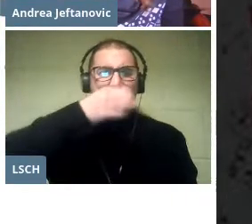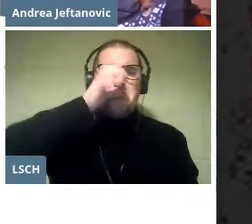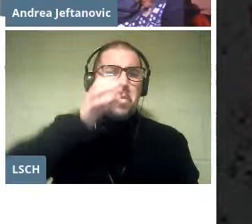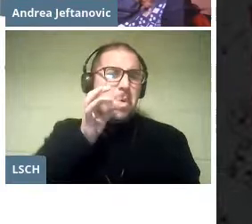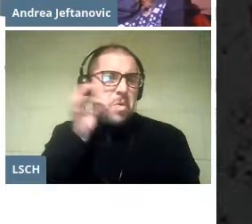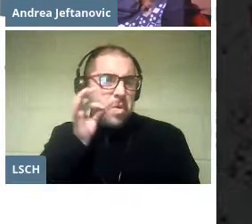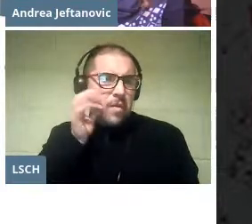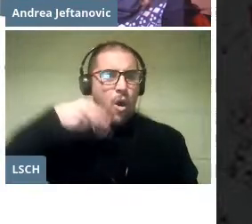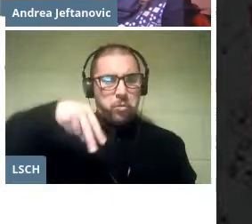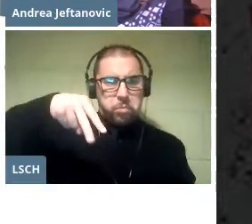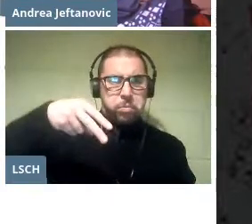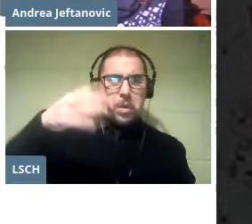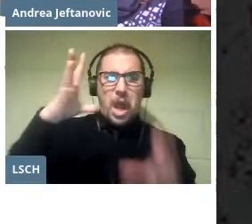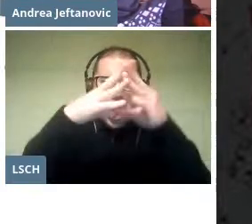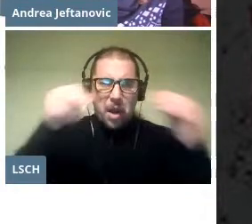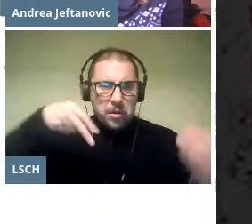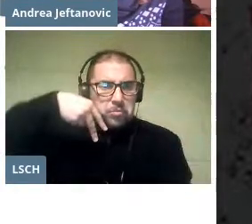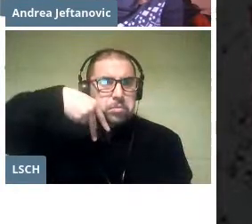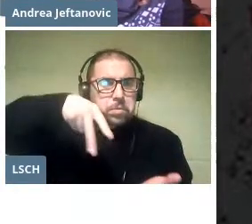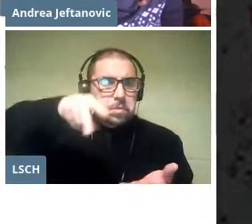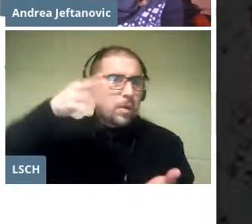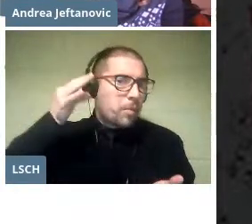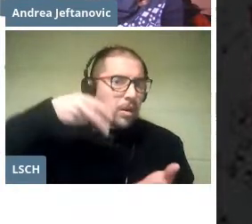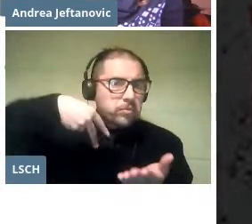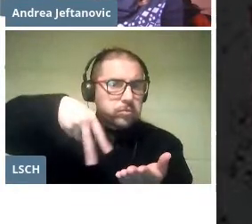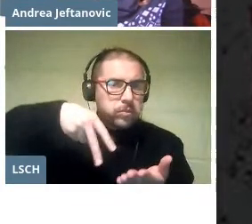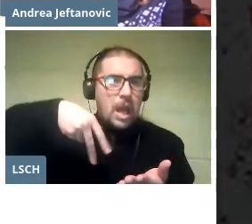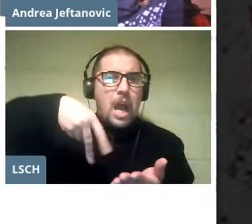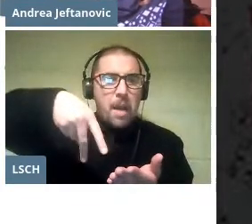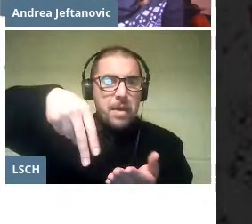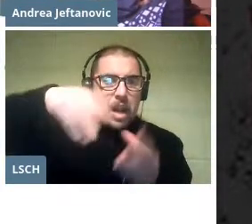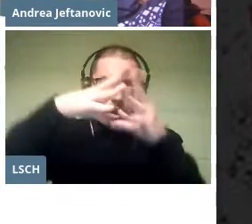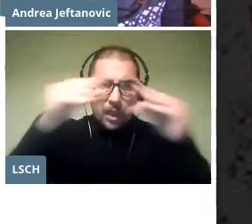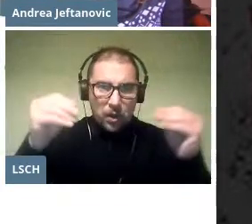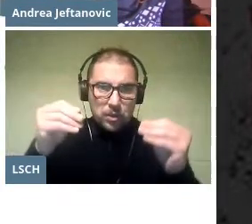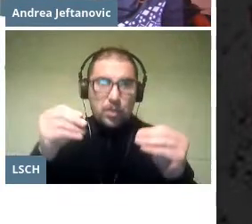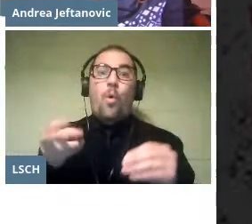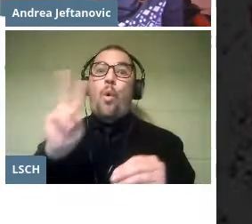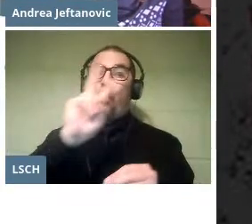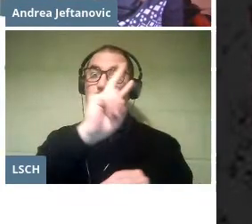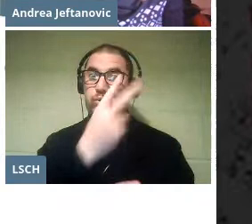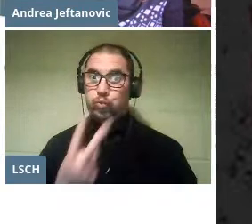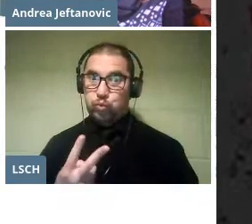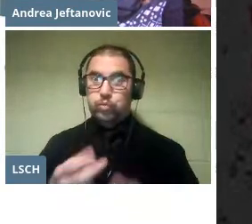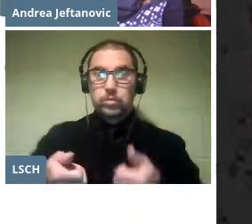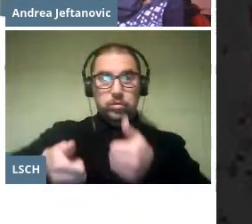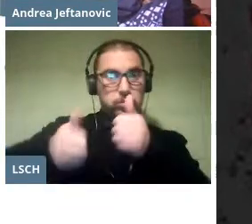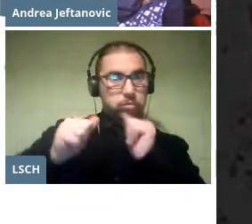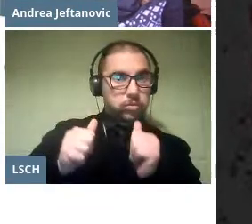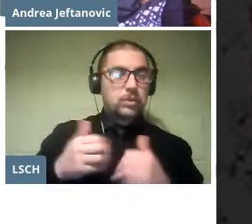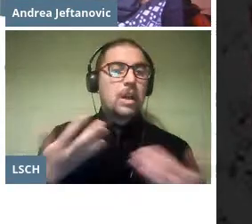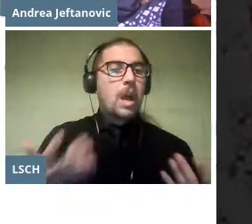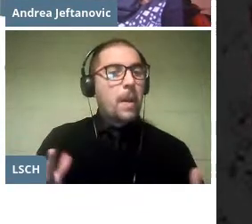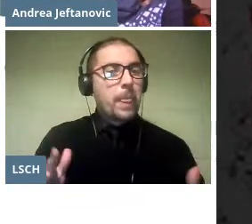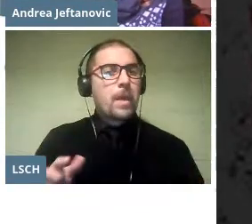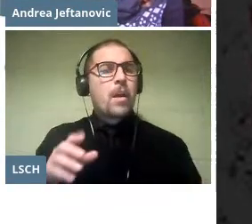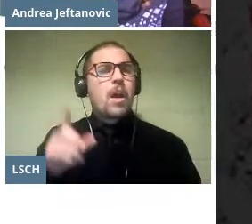calle a medianoche? Caminar de noche, una doble osadía. Pero poco se